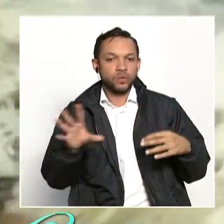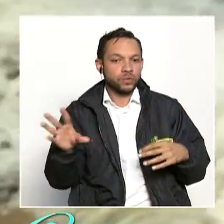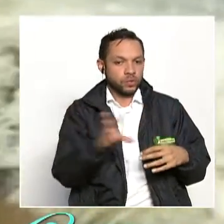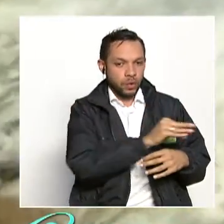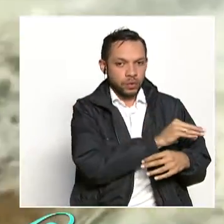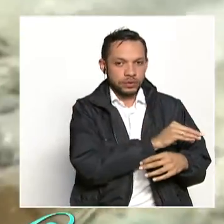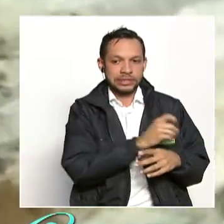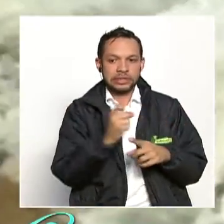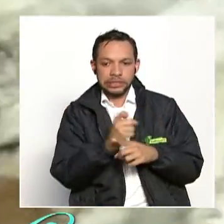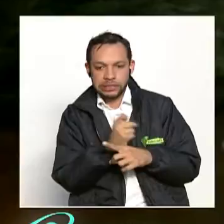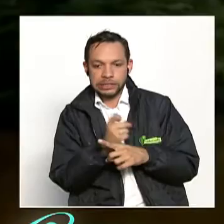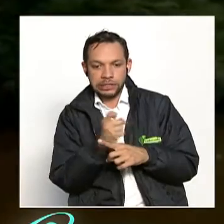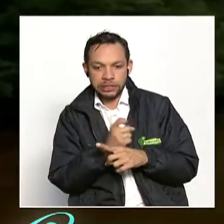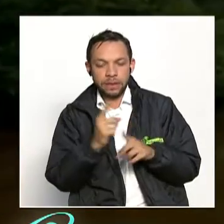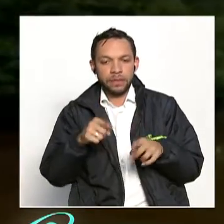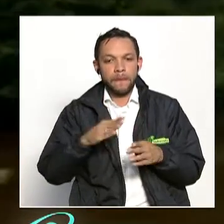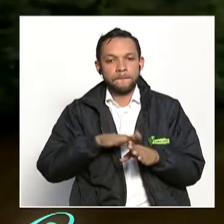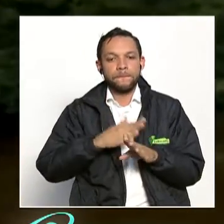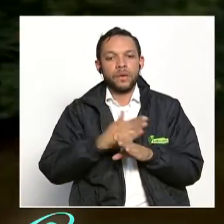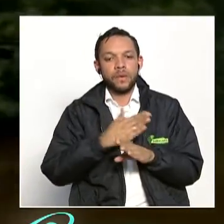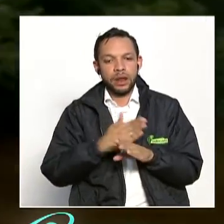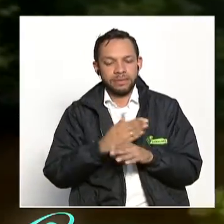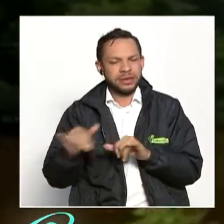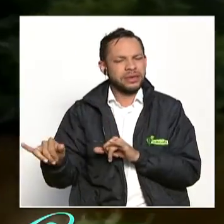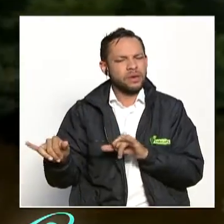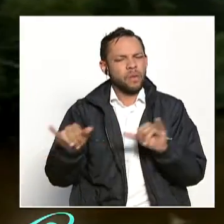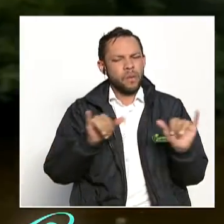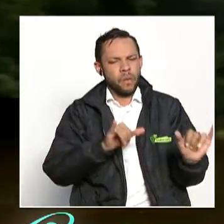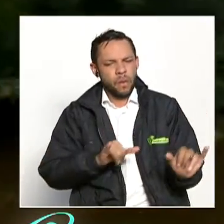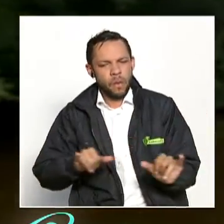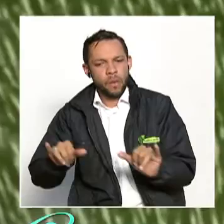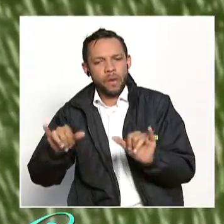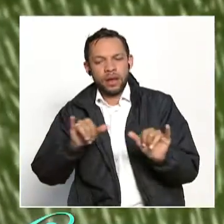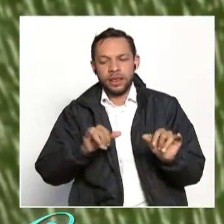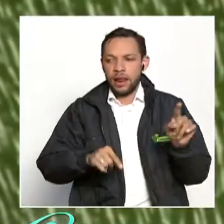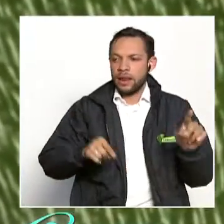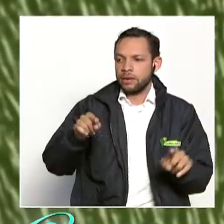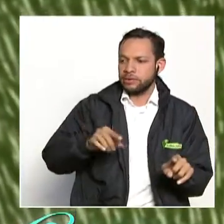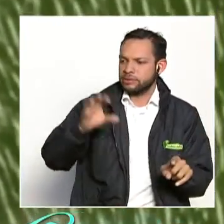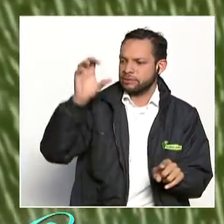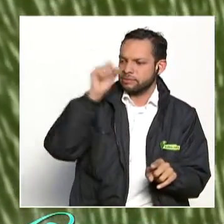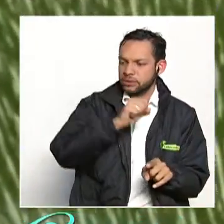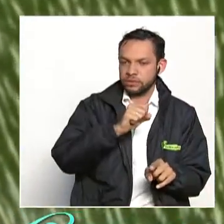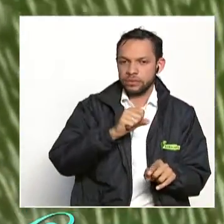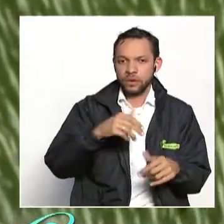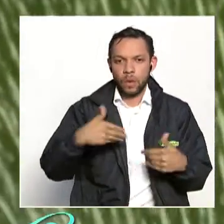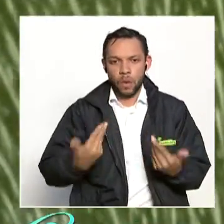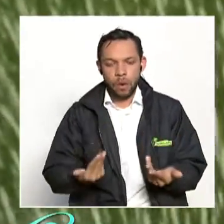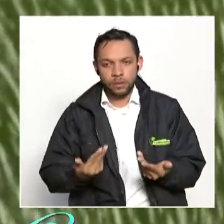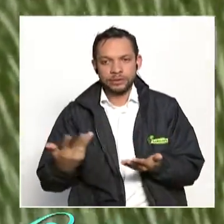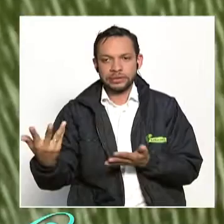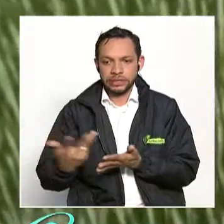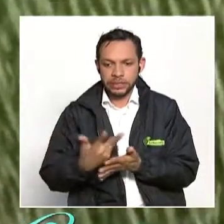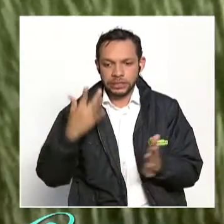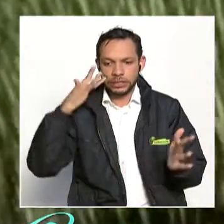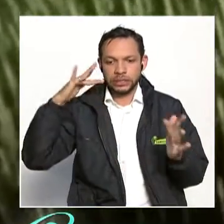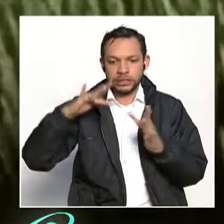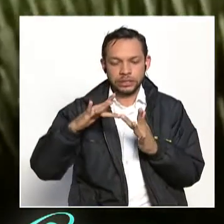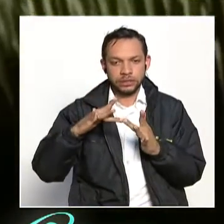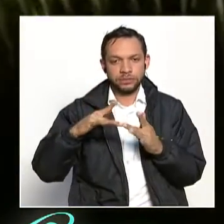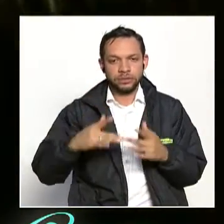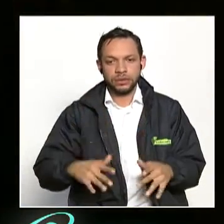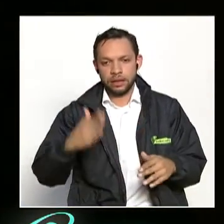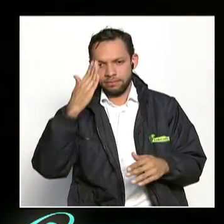siendo tallados por un orfebre majestuoso y no nos hemos dado cuenta. Todos estamos siendo labrados en el crisol